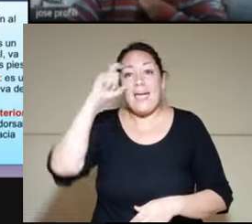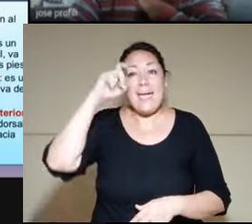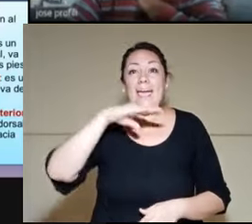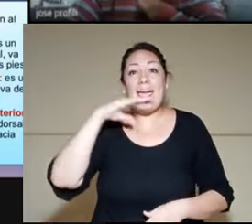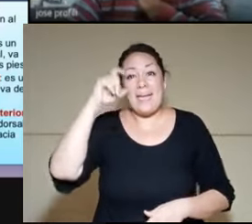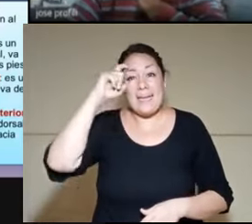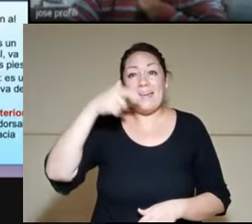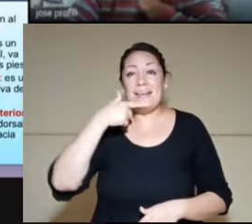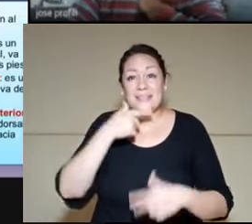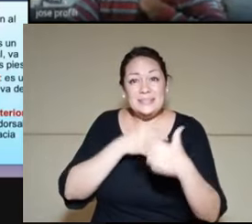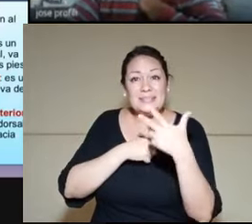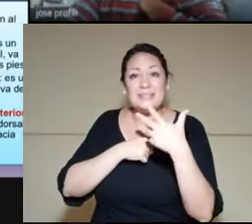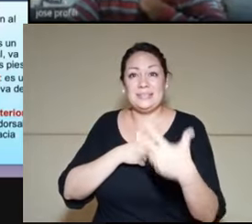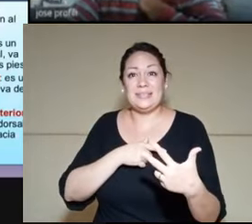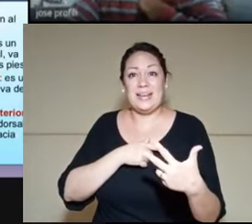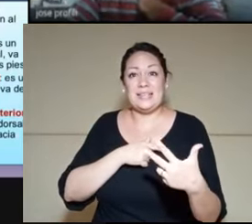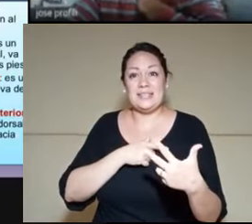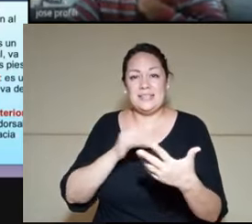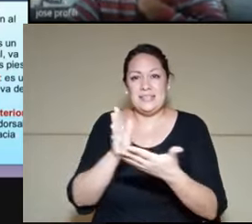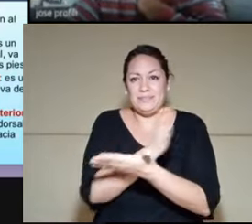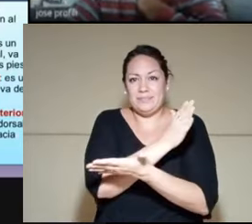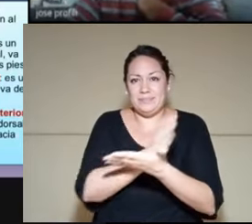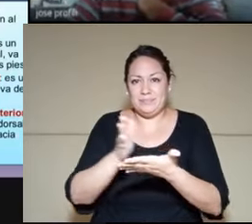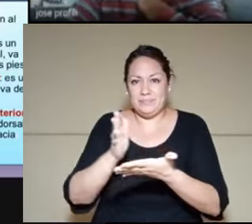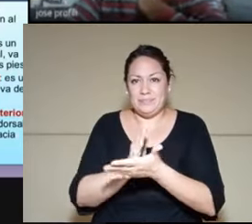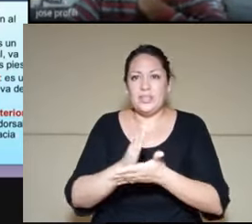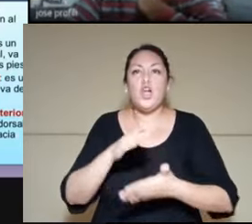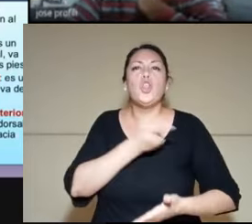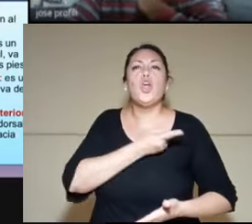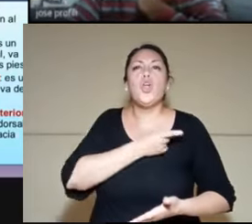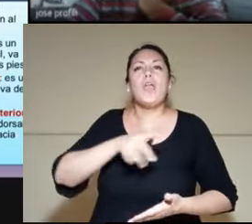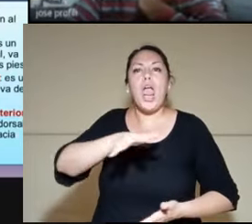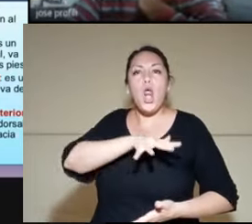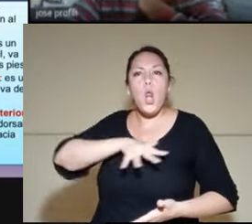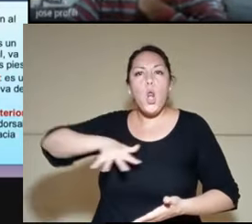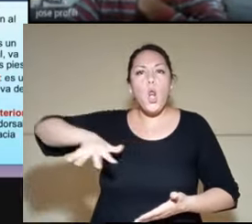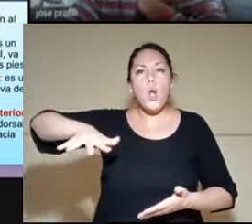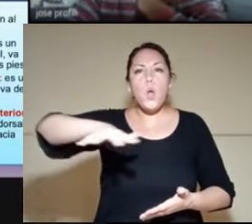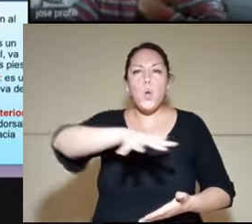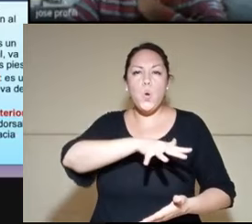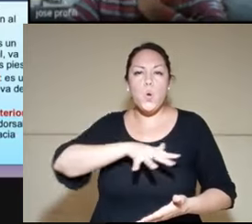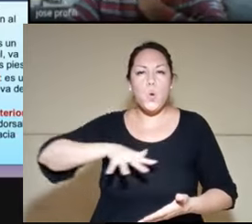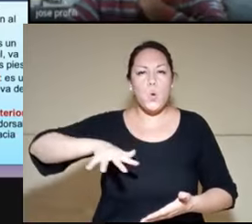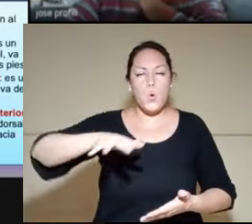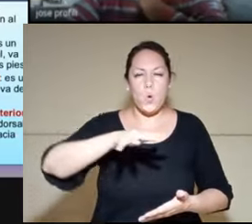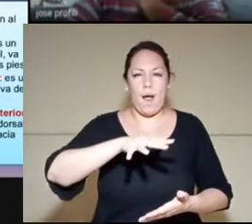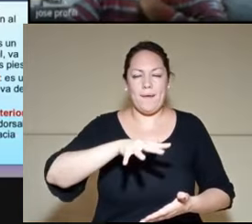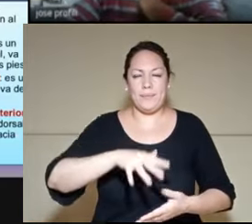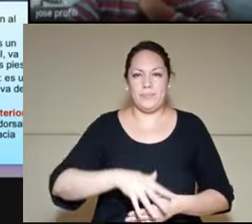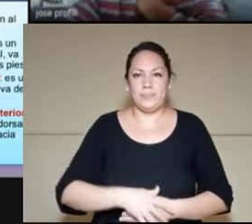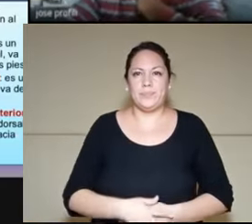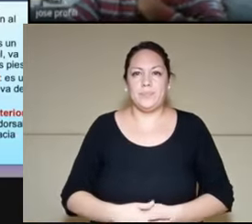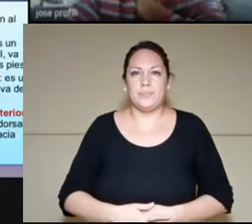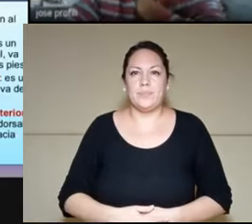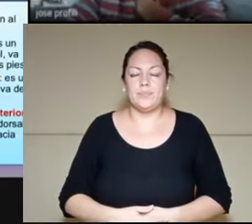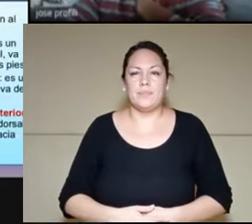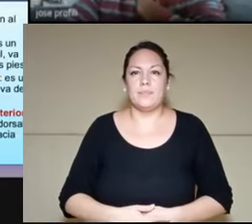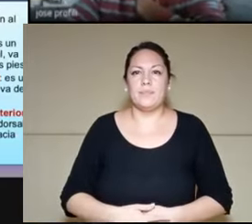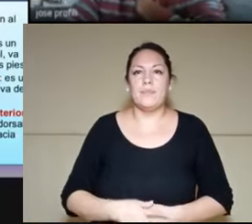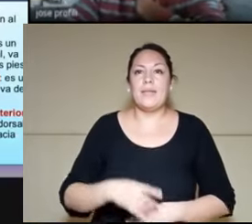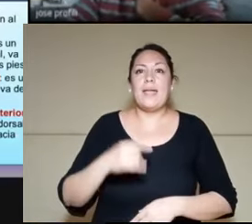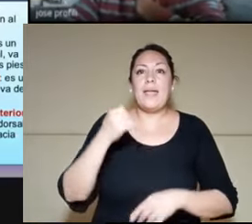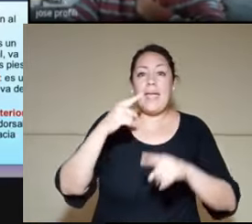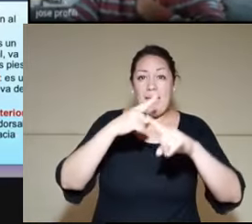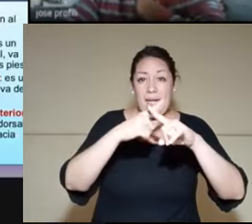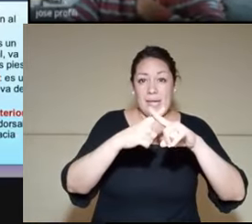los 3 cortes que le podemos hacer al cuerpo humano en el espacio. Hay 3 cortes que coinciden con los ejes que ustedes